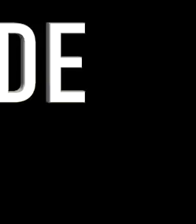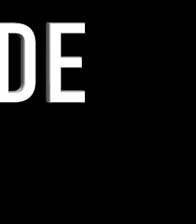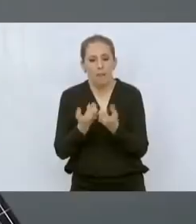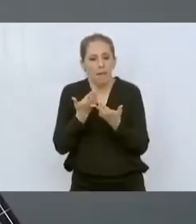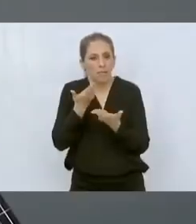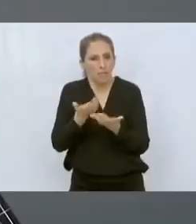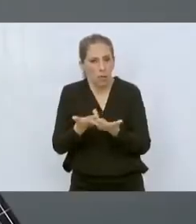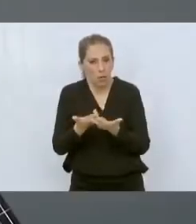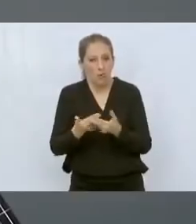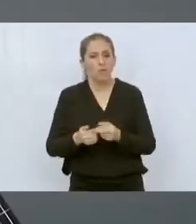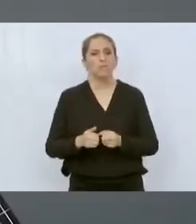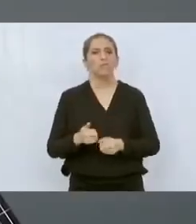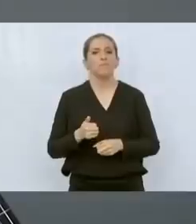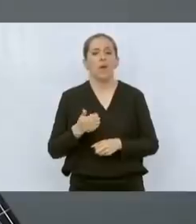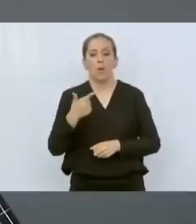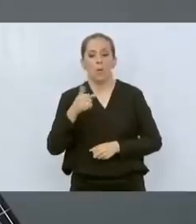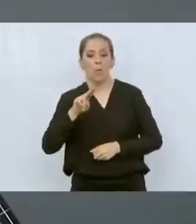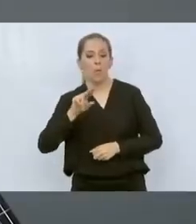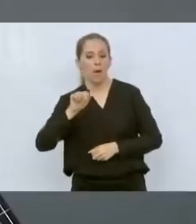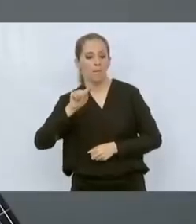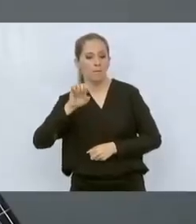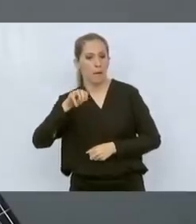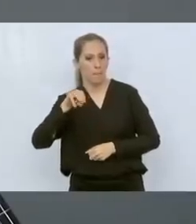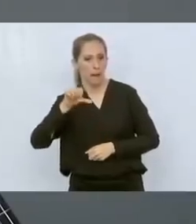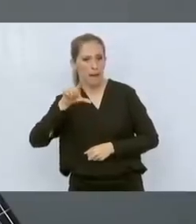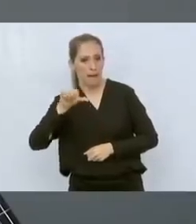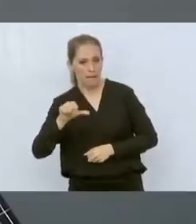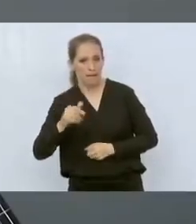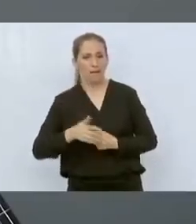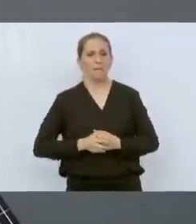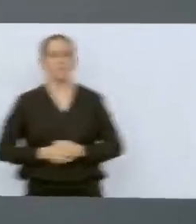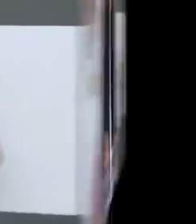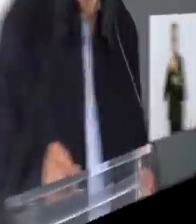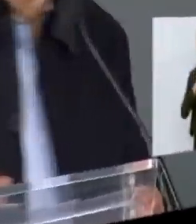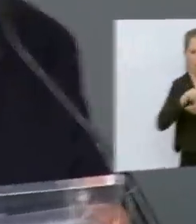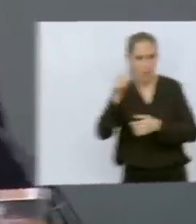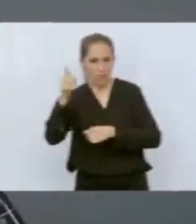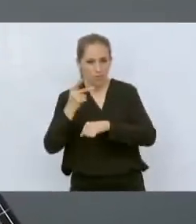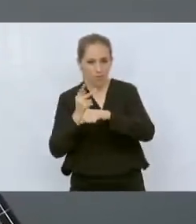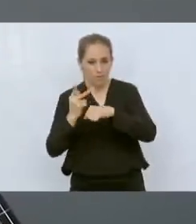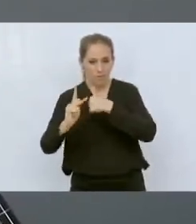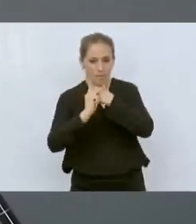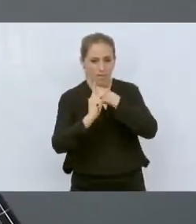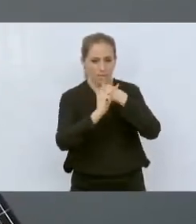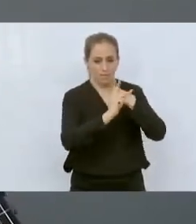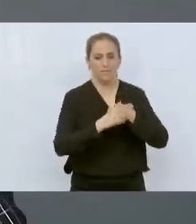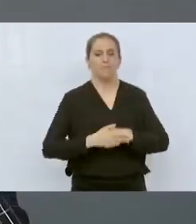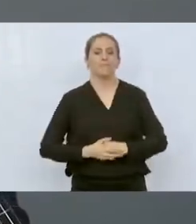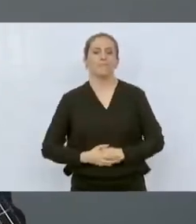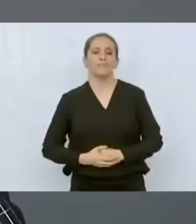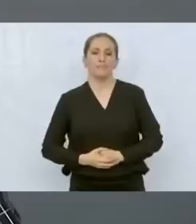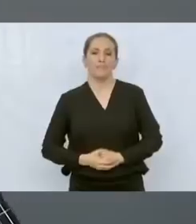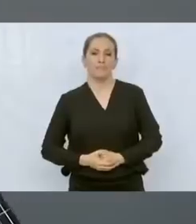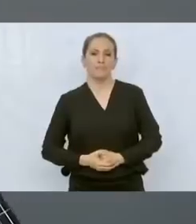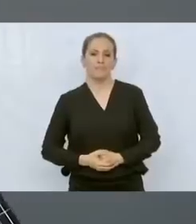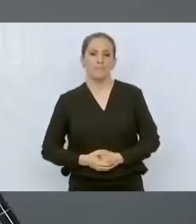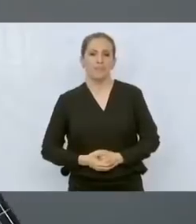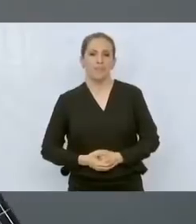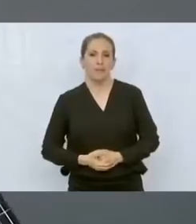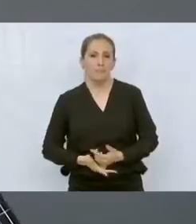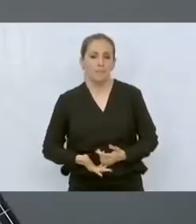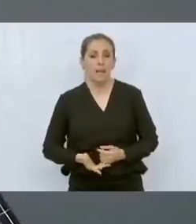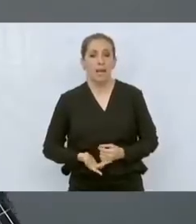No creo cometer ninguna discreción diciendo que me